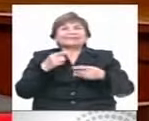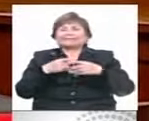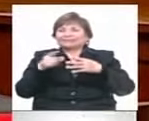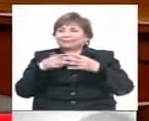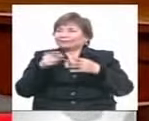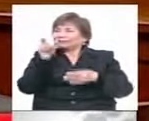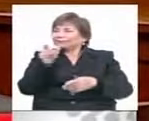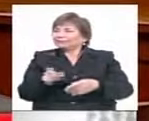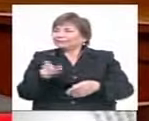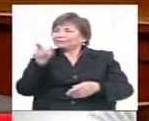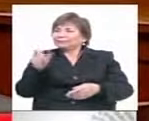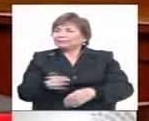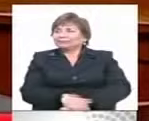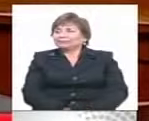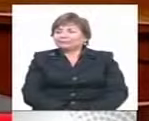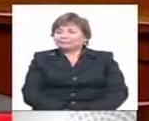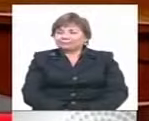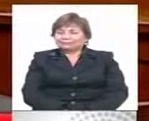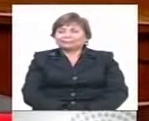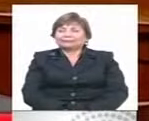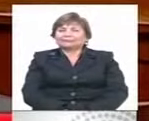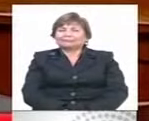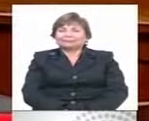carácter familiar y comunitario.